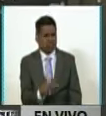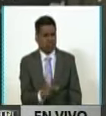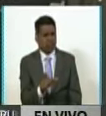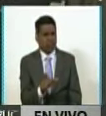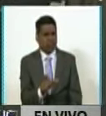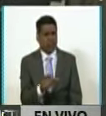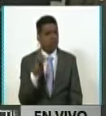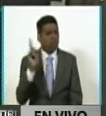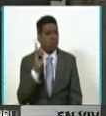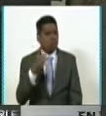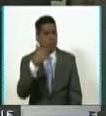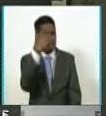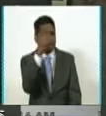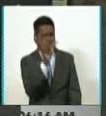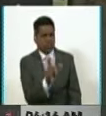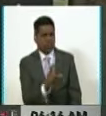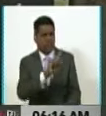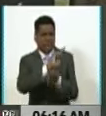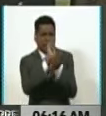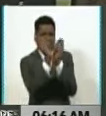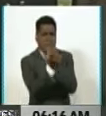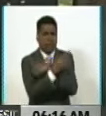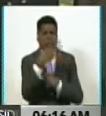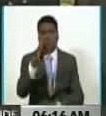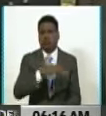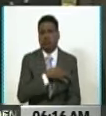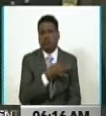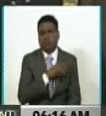no como sujeto de transformación social